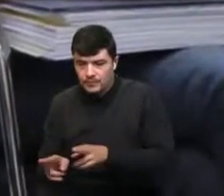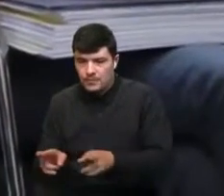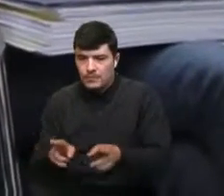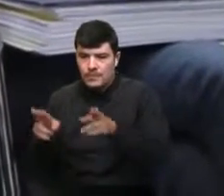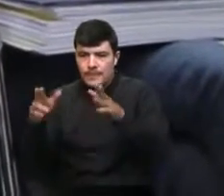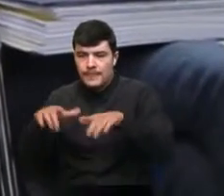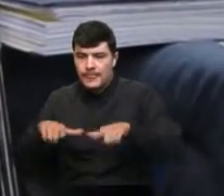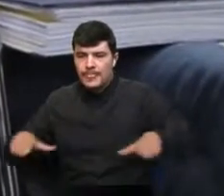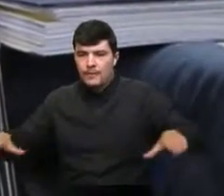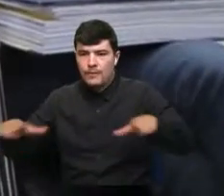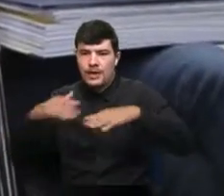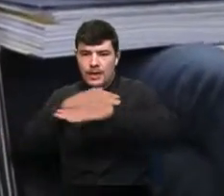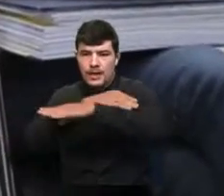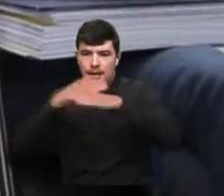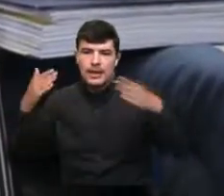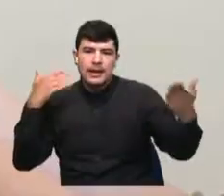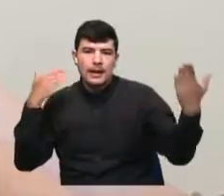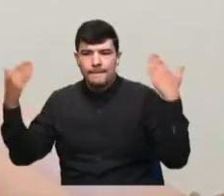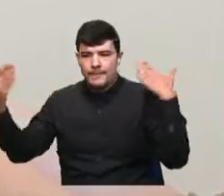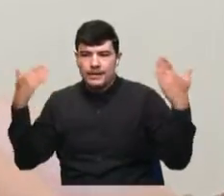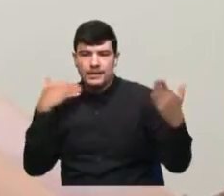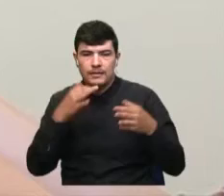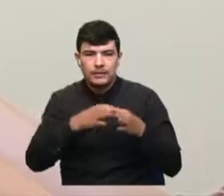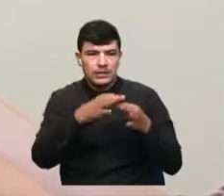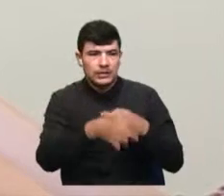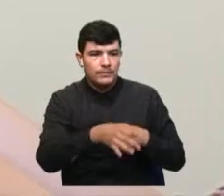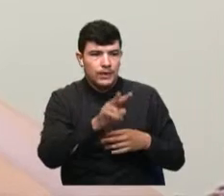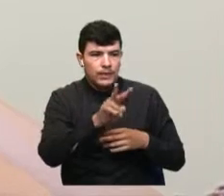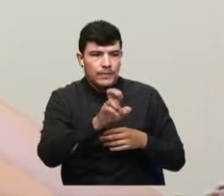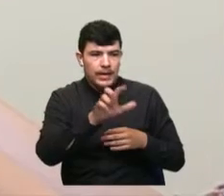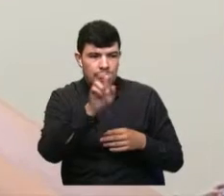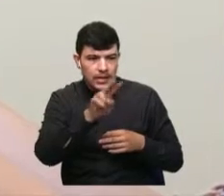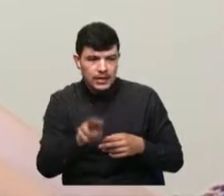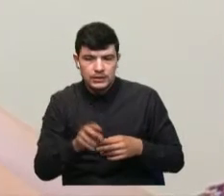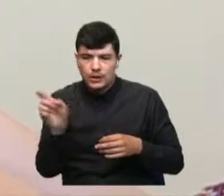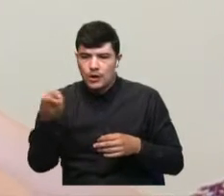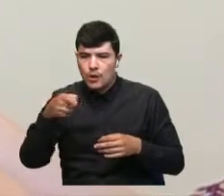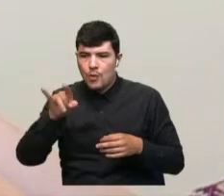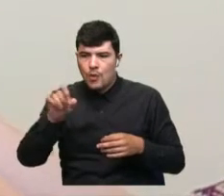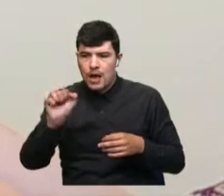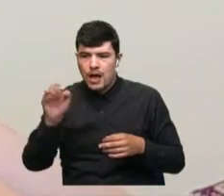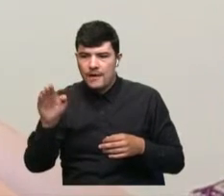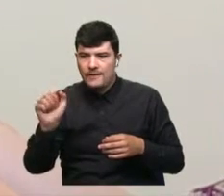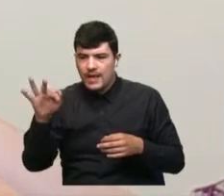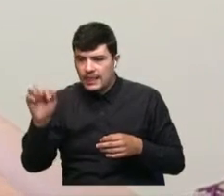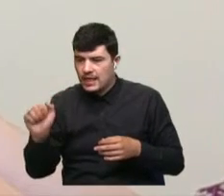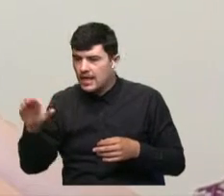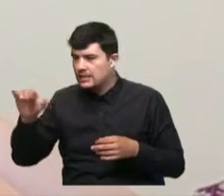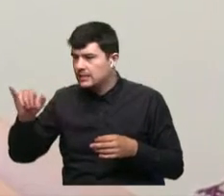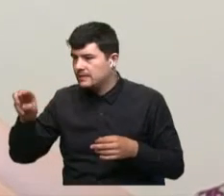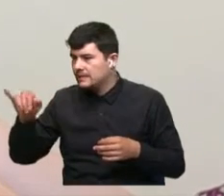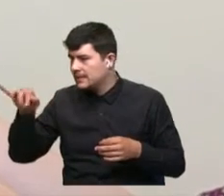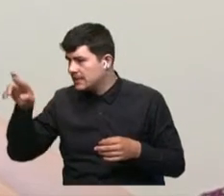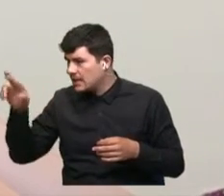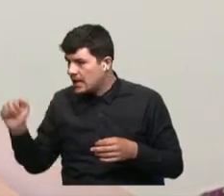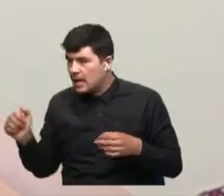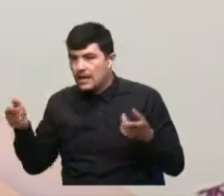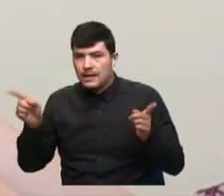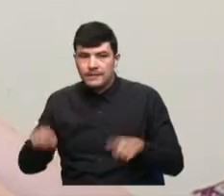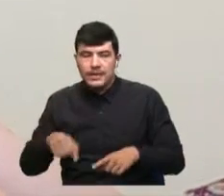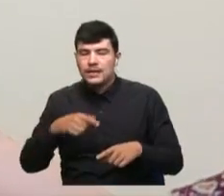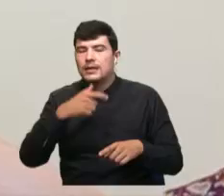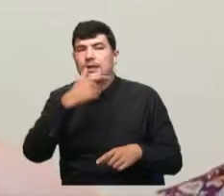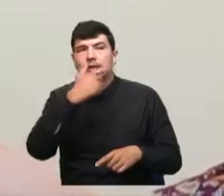entre otros. Proyectos para los municipios de Vélez, de Guabatá, de Sabana de Torres, de Cimitarra, de San Vicente de